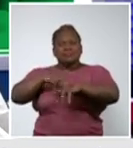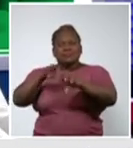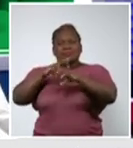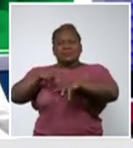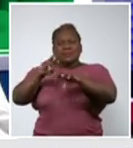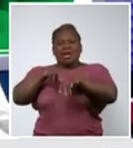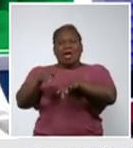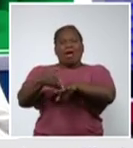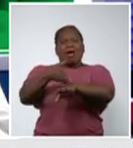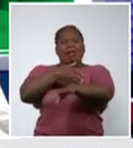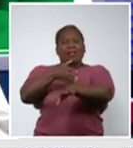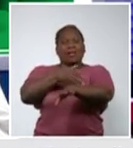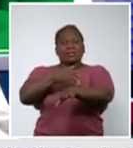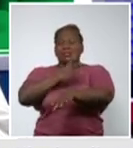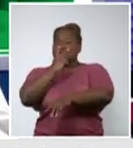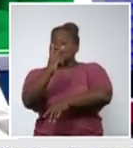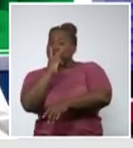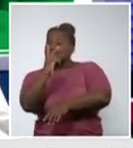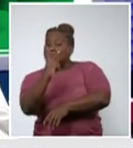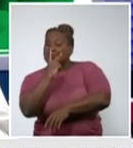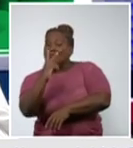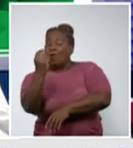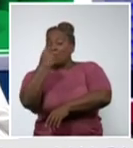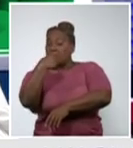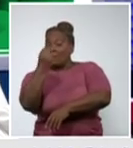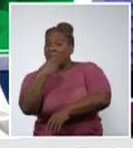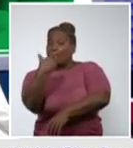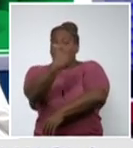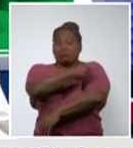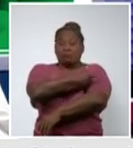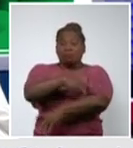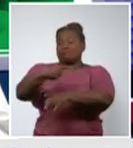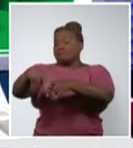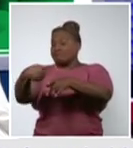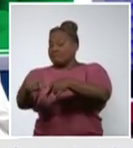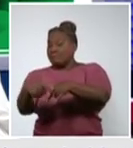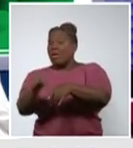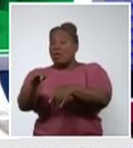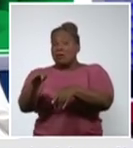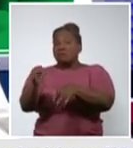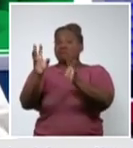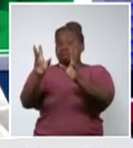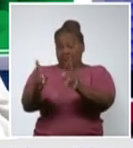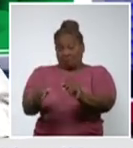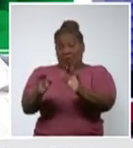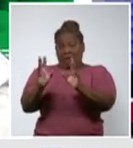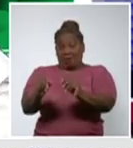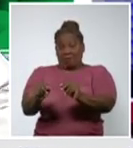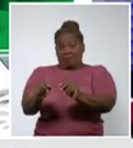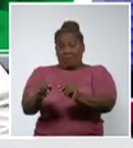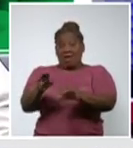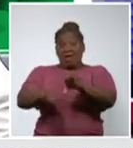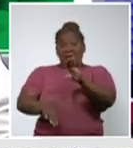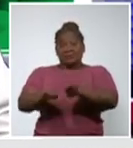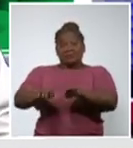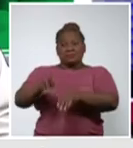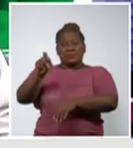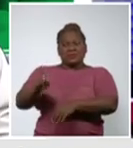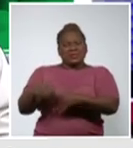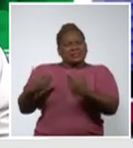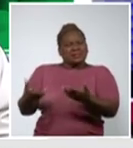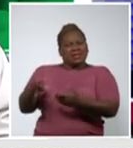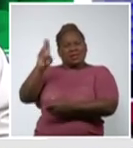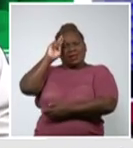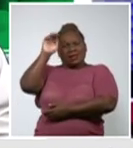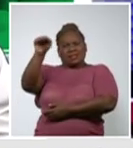adelantando a veces los tratamientos que ha dado resultados cuando usted, porque a veces las personas ingresan